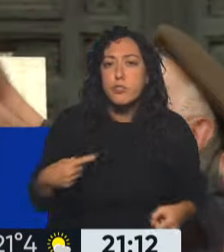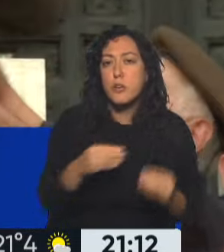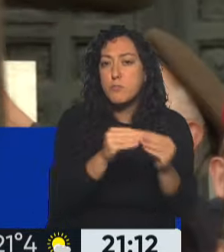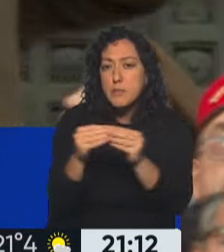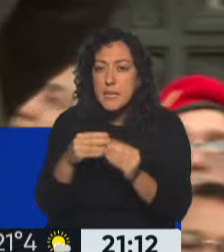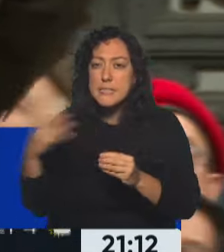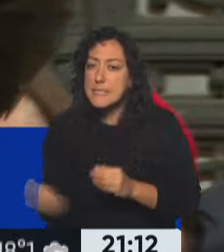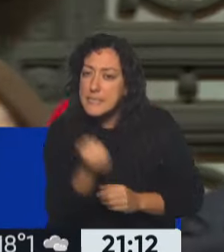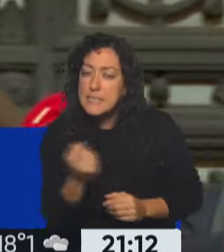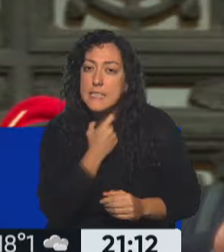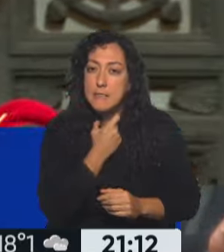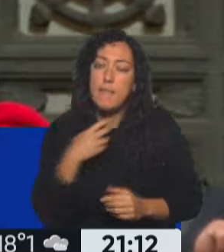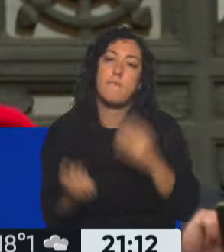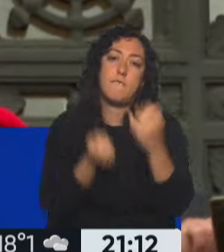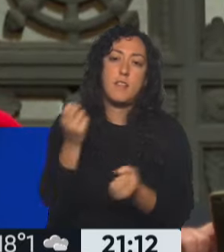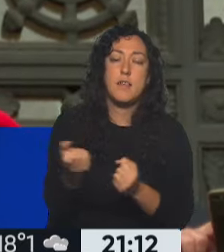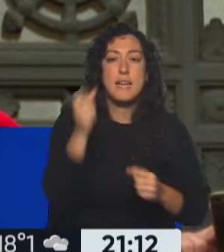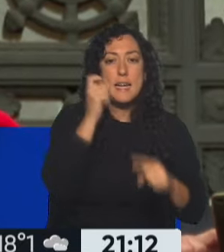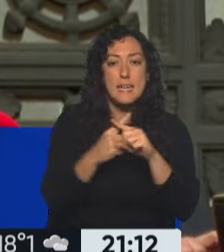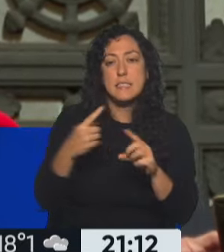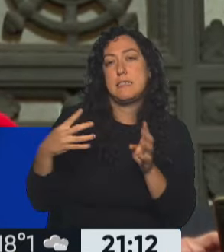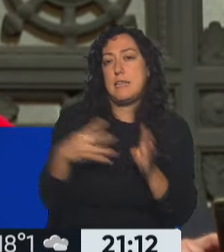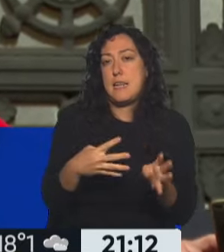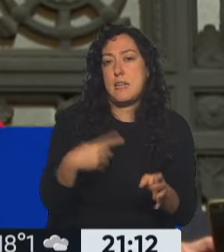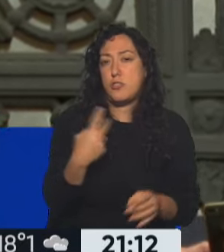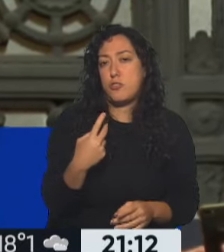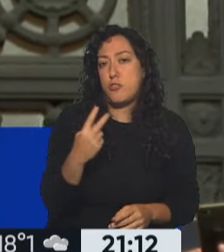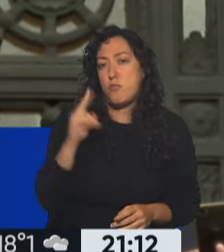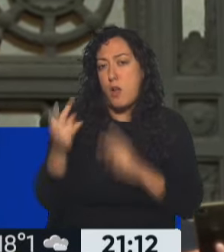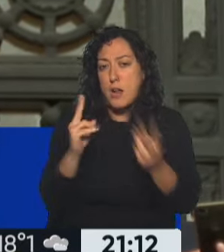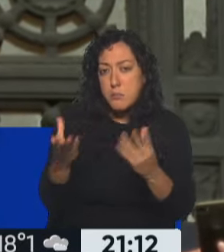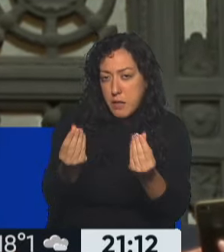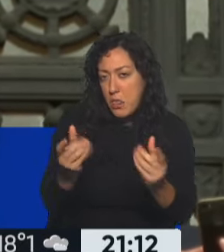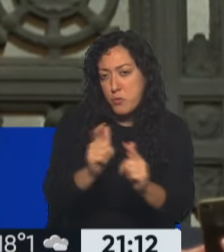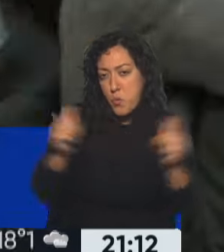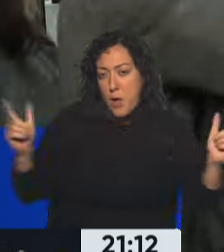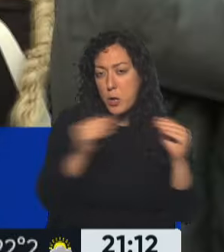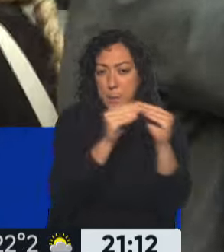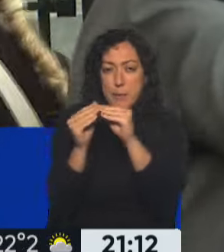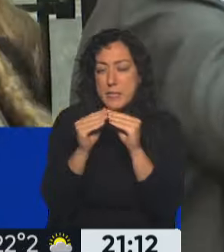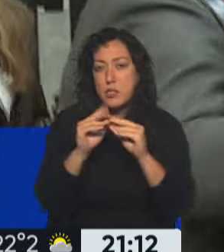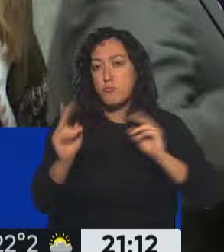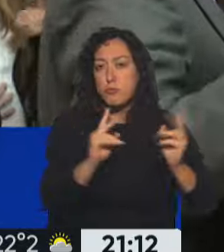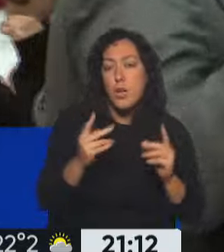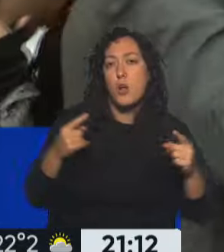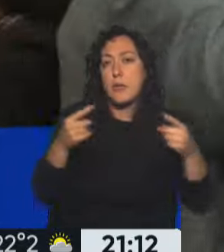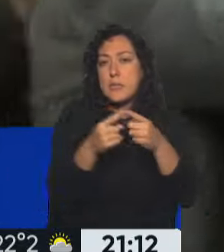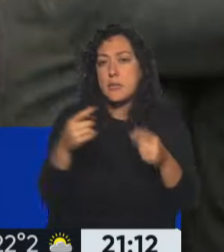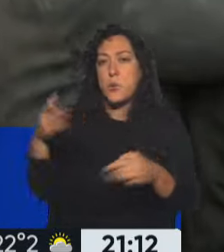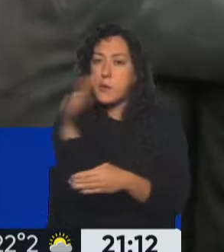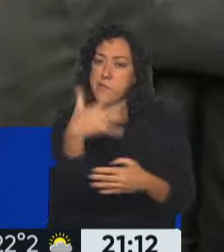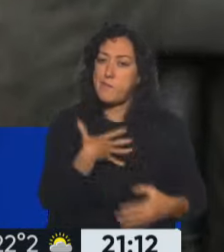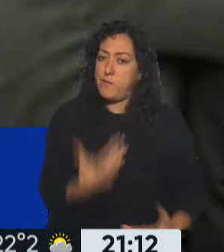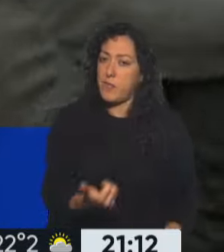compañeros. Nosotros los veteranos de guerra nunca tuvimos miedo a la muerte. Muchos de mis compañeros dejaron la vida por esas islas y esa bandera. Lo que